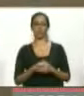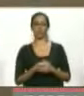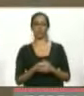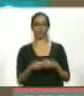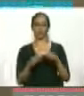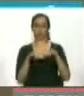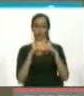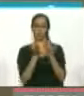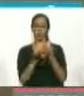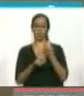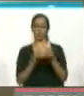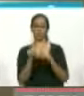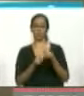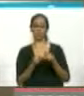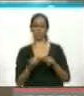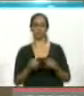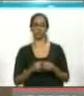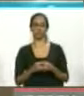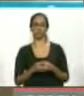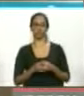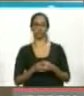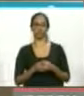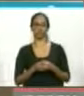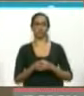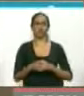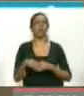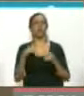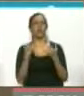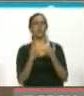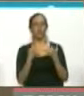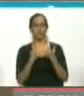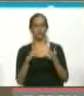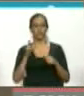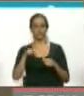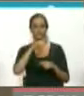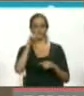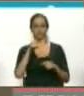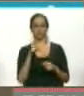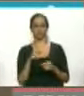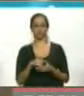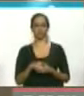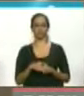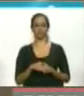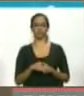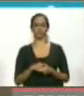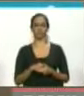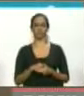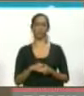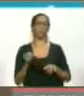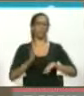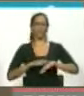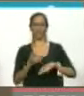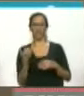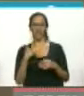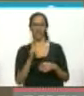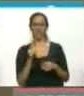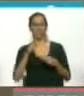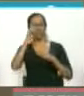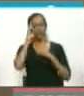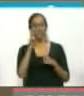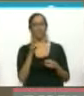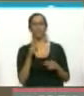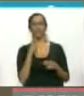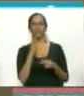el mundo lo está haciendo el elector correcto tenemos arroba uribe llevará porque hay que respetar lo que